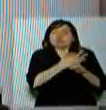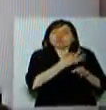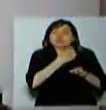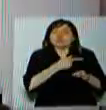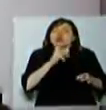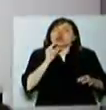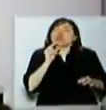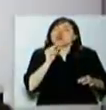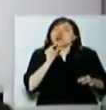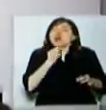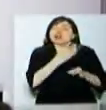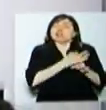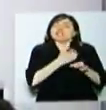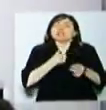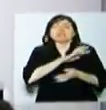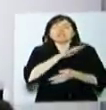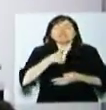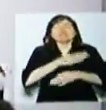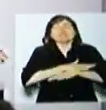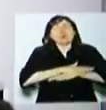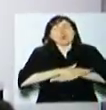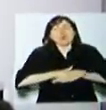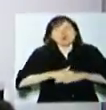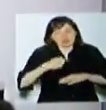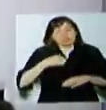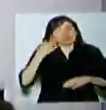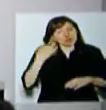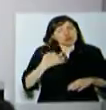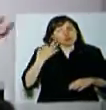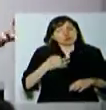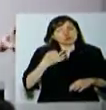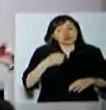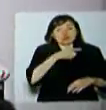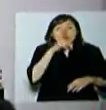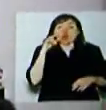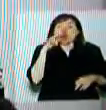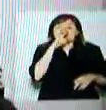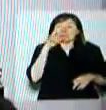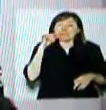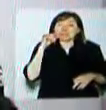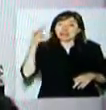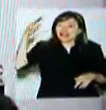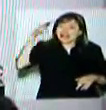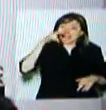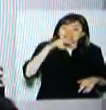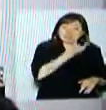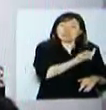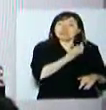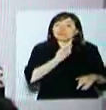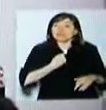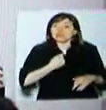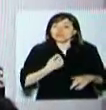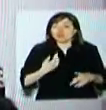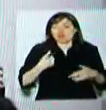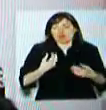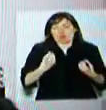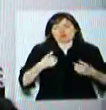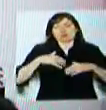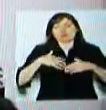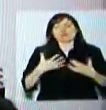humilde que el dolor, se los puedo asegurar. Y pues si ese hombre me pudo decir eso, ¿cómo yo voy a